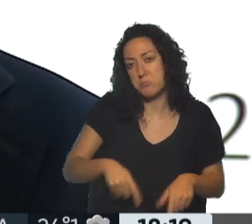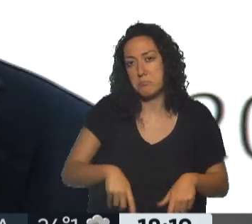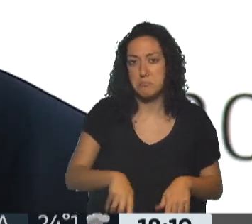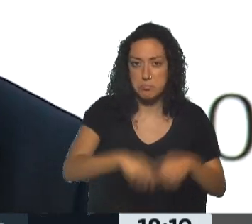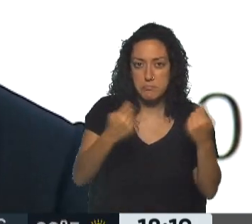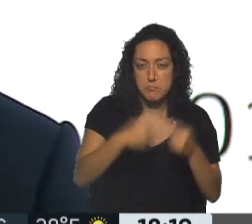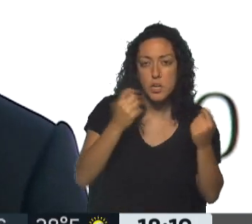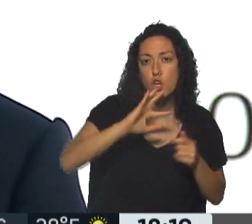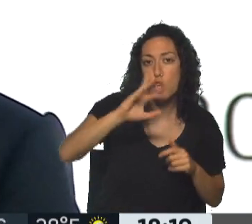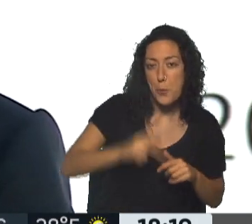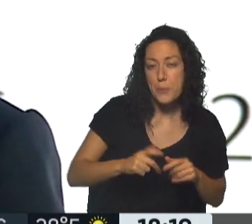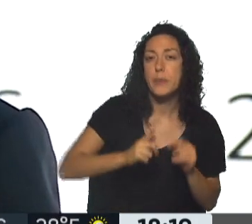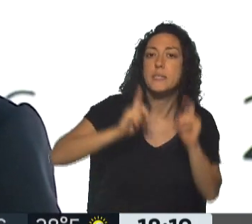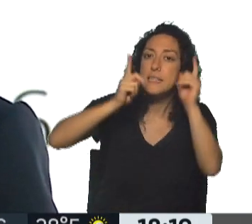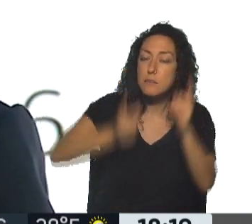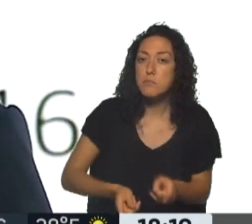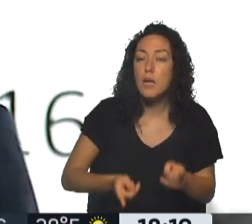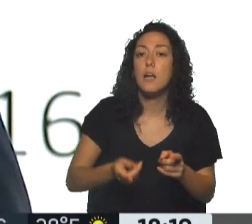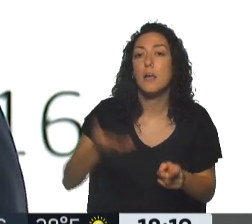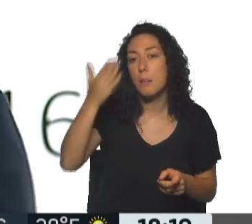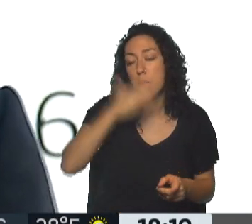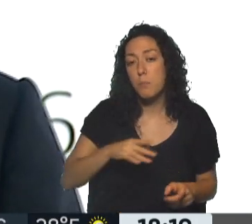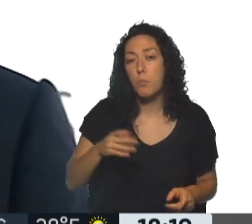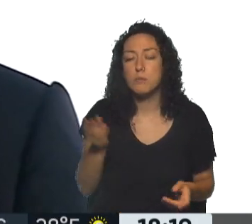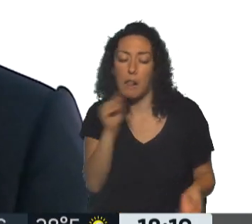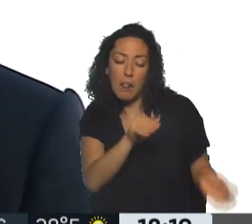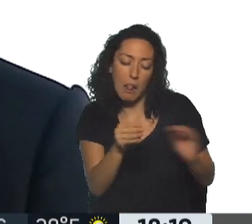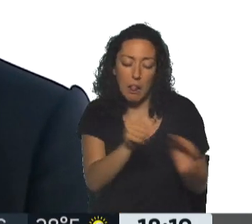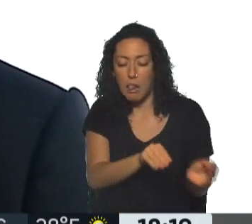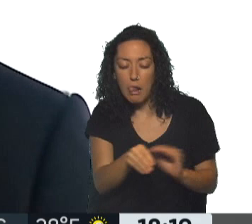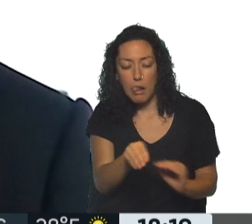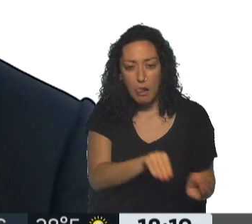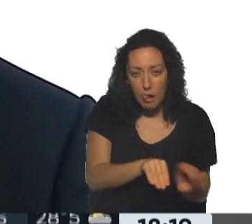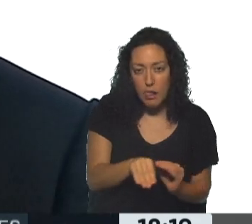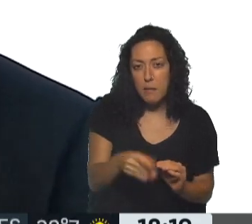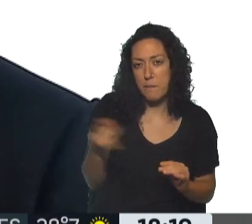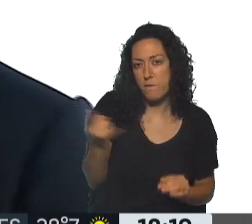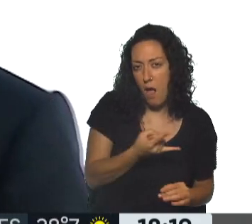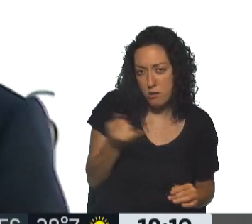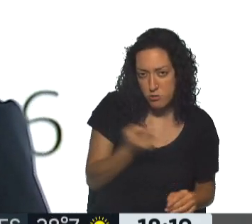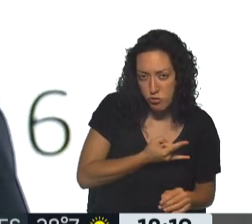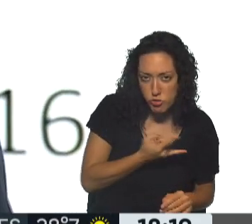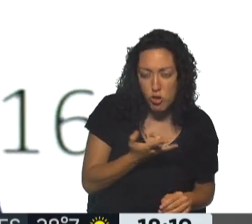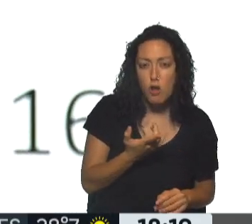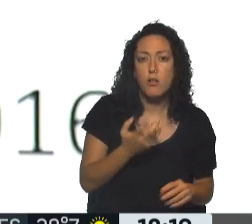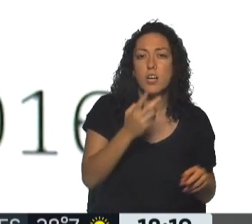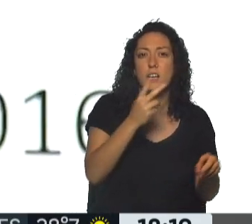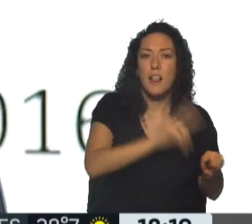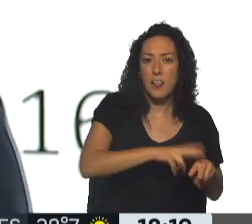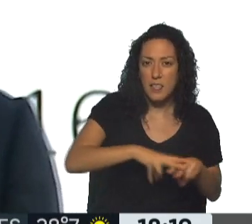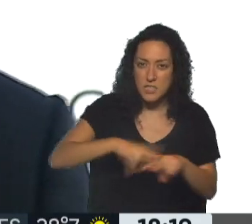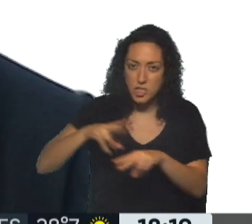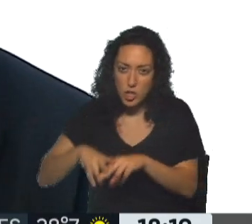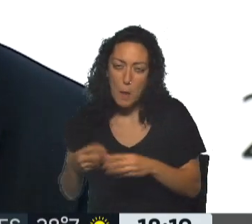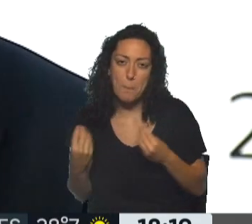solamente realizan eso, sino que después montan situaciones que no son reales, editan situaciones para